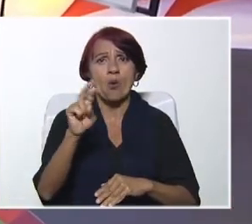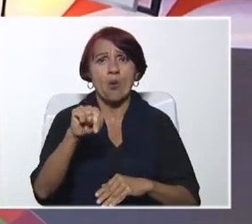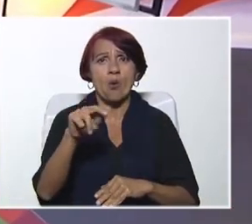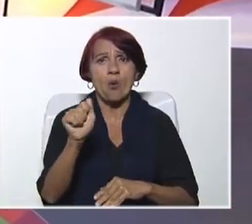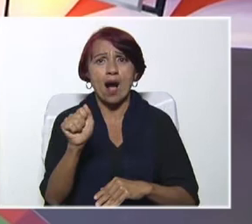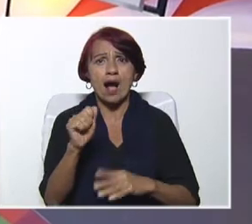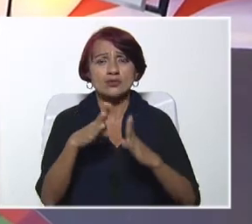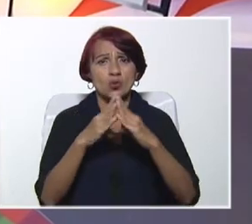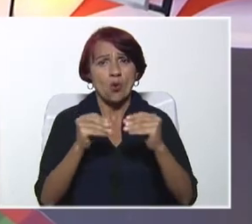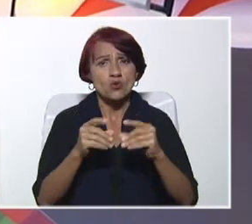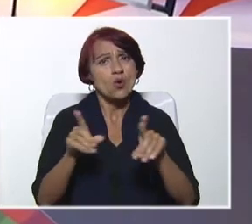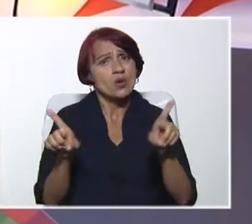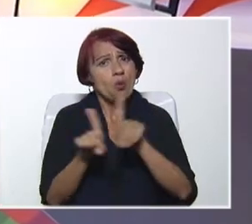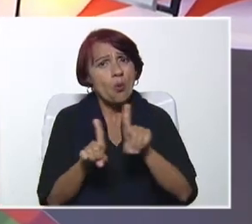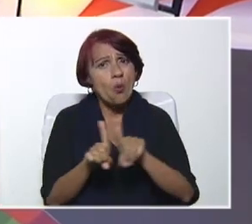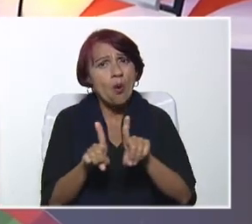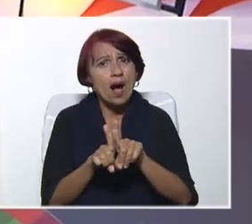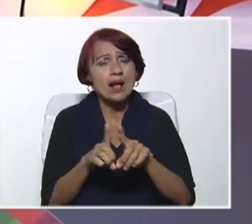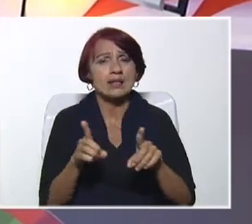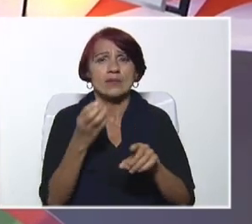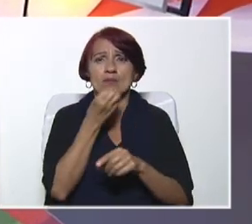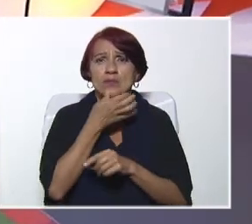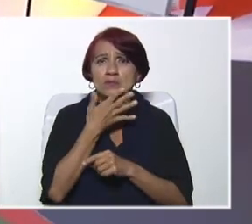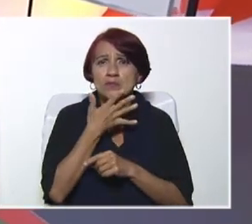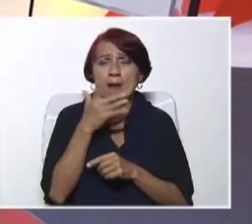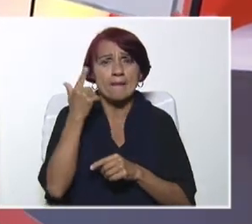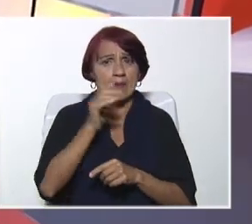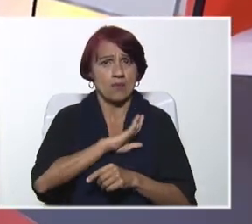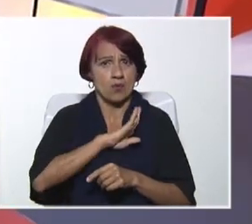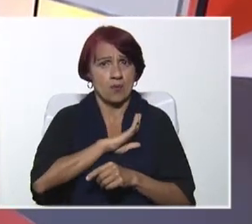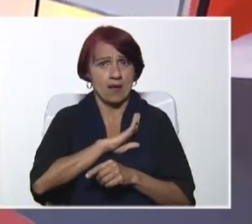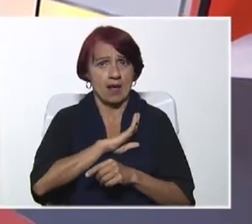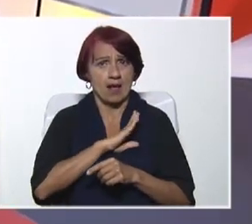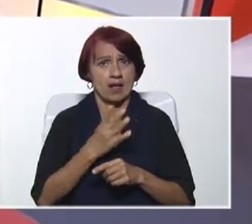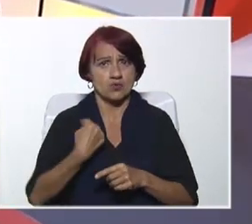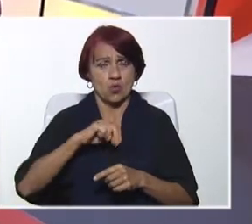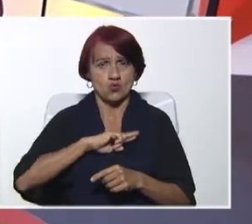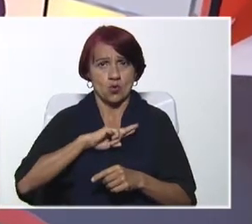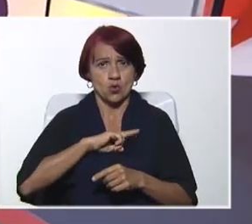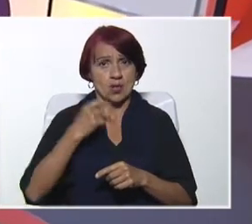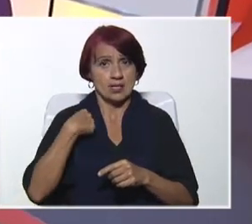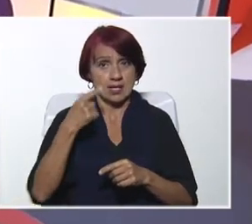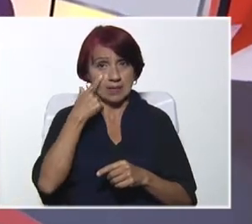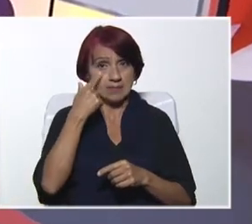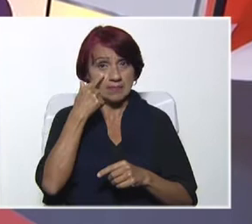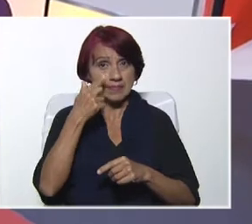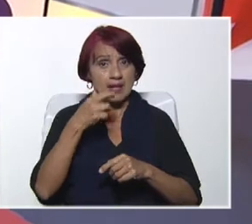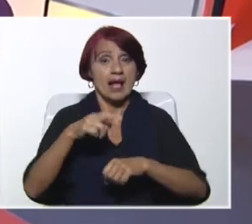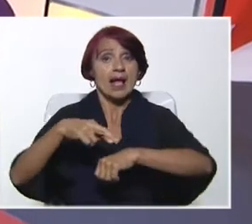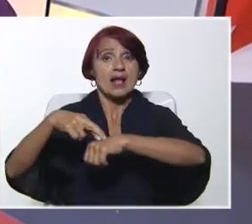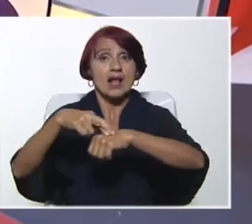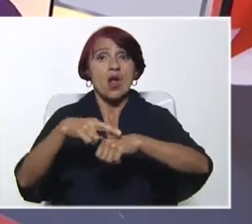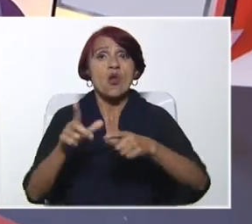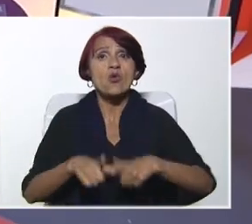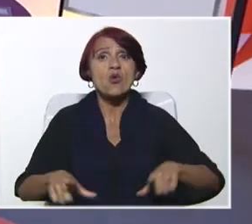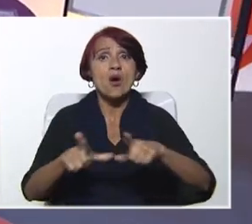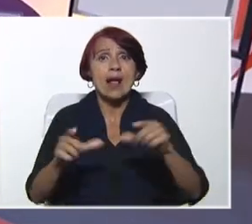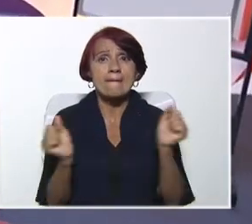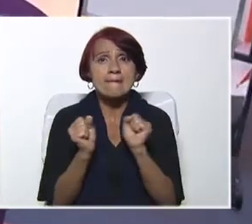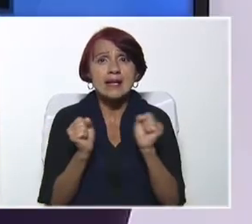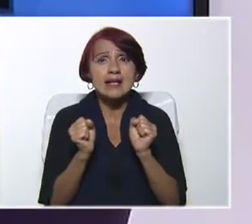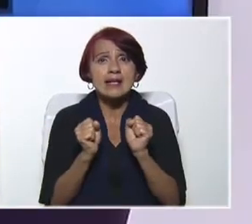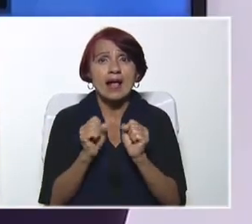patrimonios naturales muy bonitos y muy valiosos para nosotros. Tenemos en la región andina el punto más alto